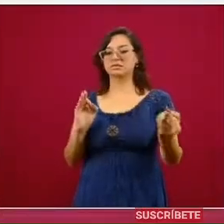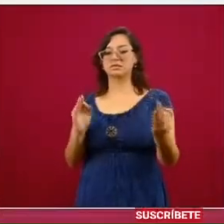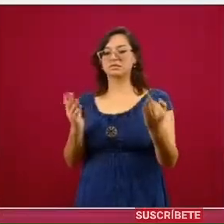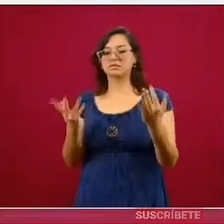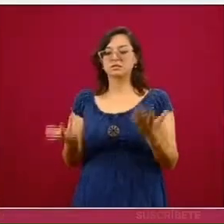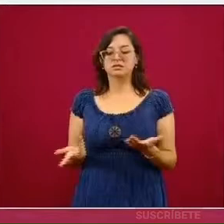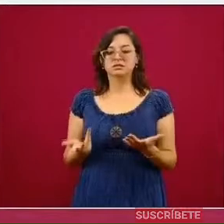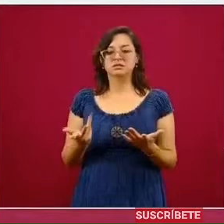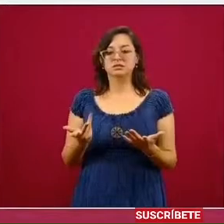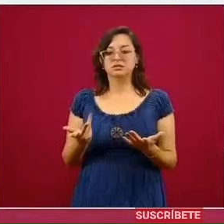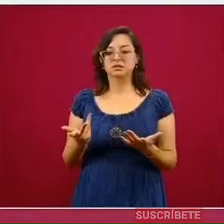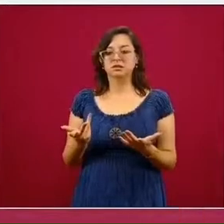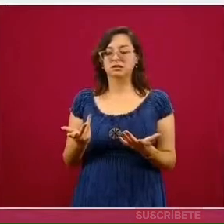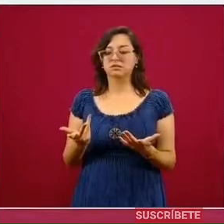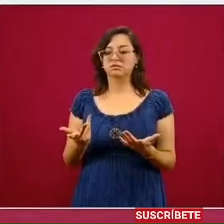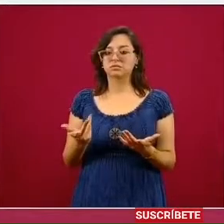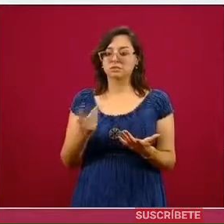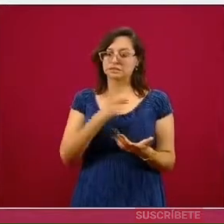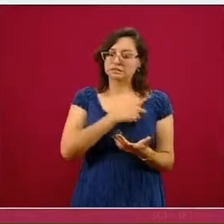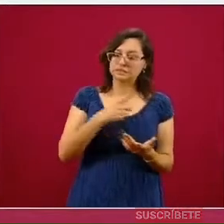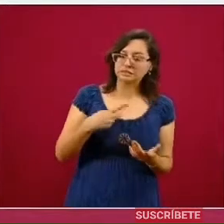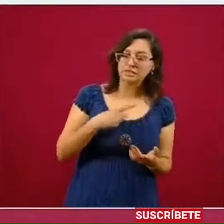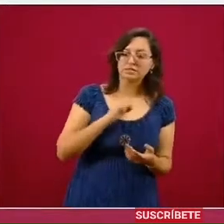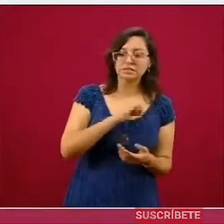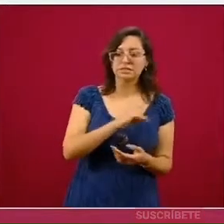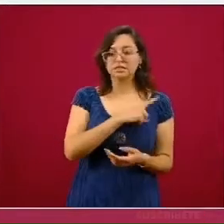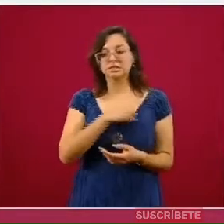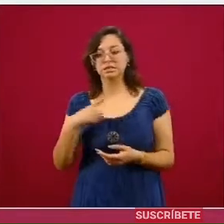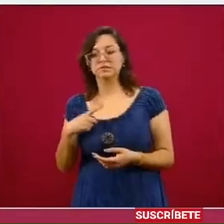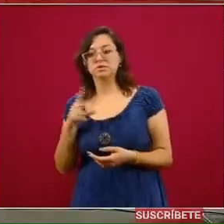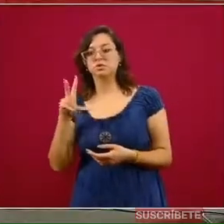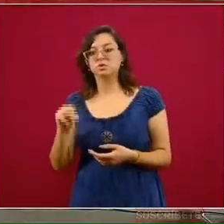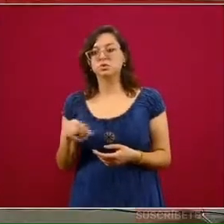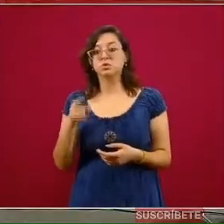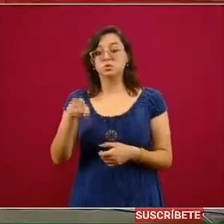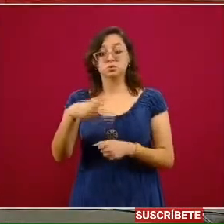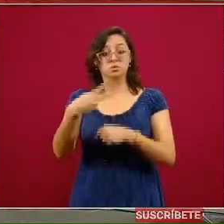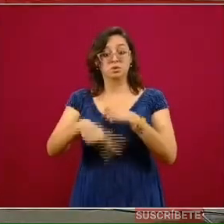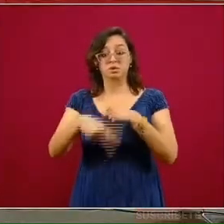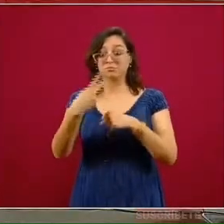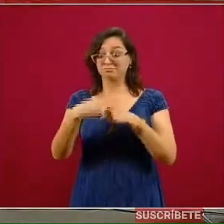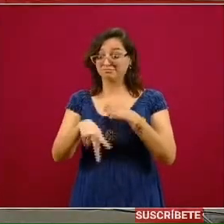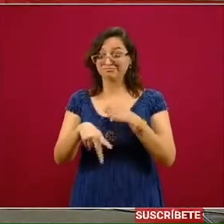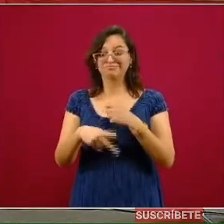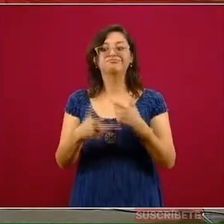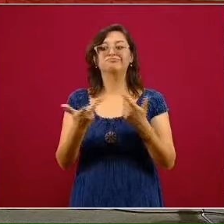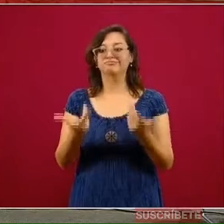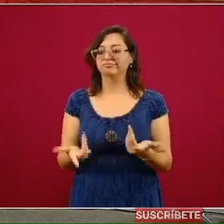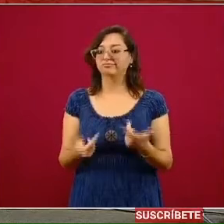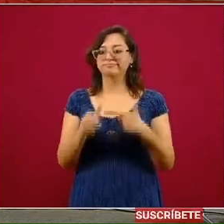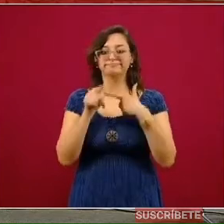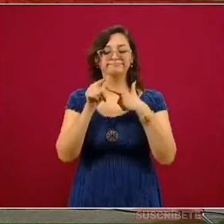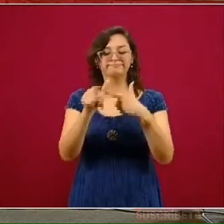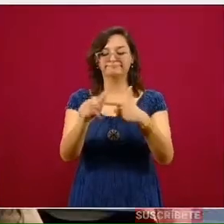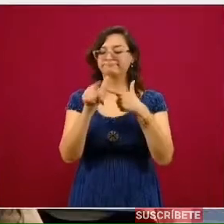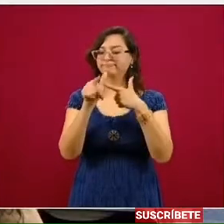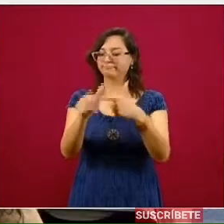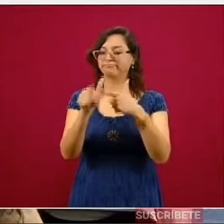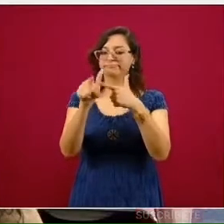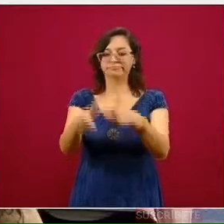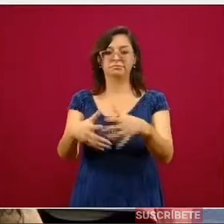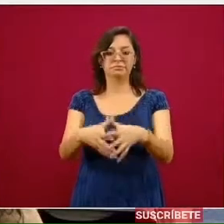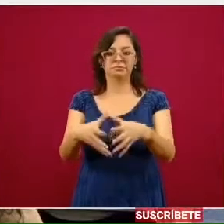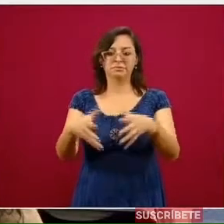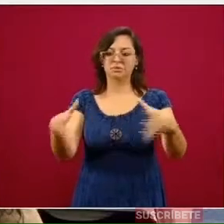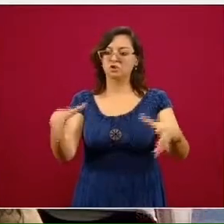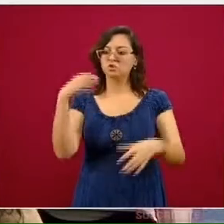la implementación de lo que se debe y no se debe de hacer en el semáforo de riesgo, pues esto definitivamente va a seguir